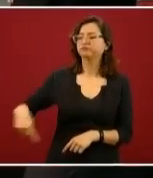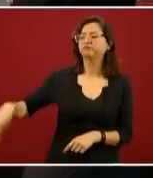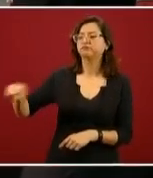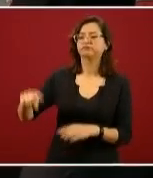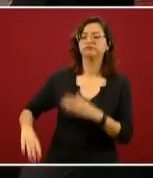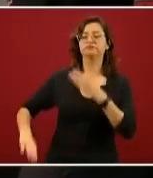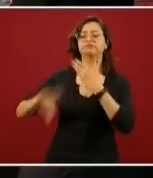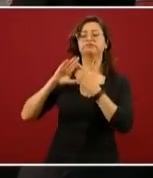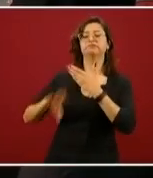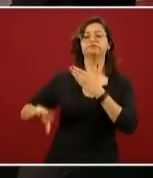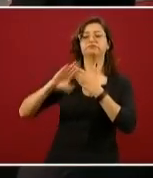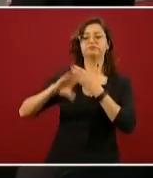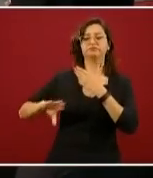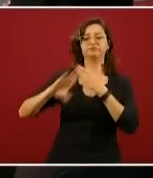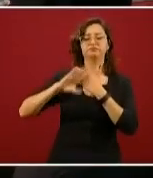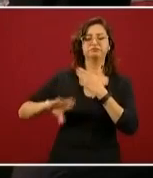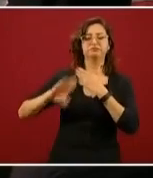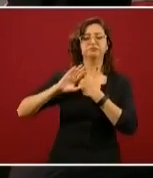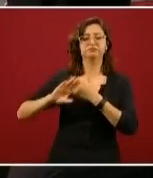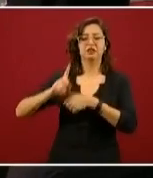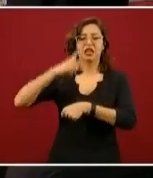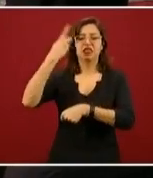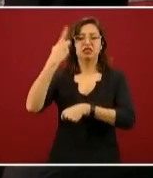dañarnos, aunque